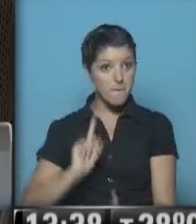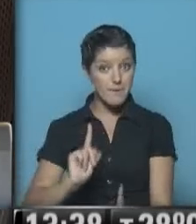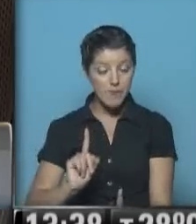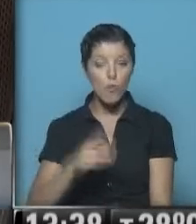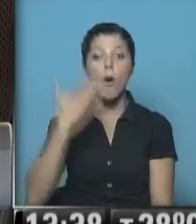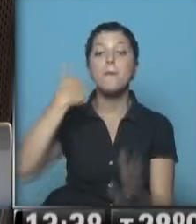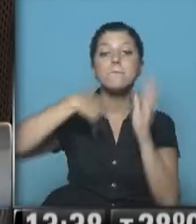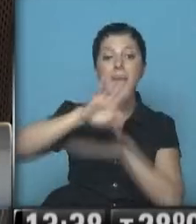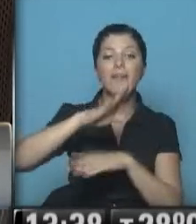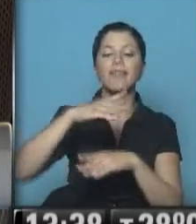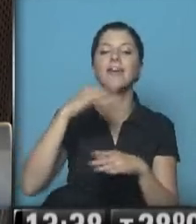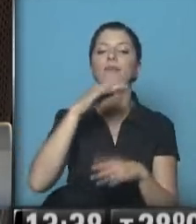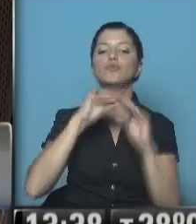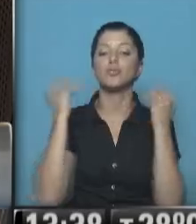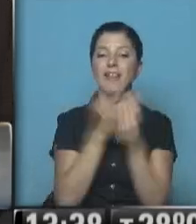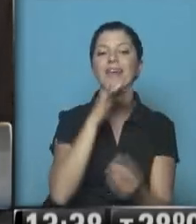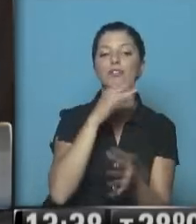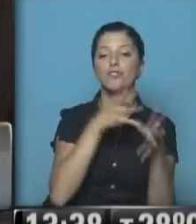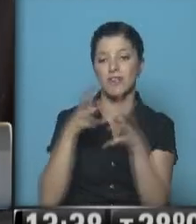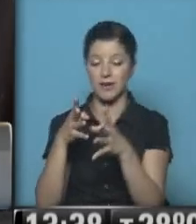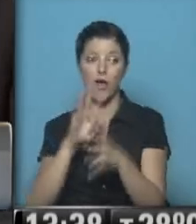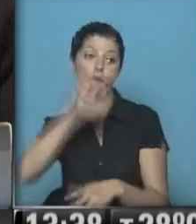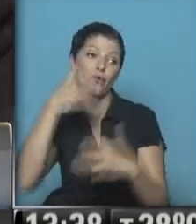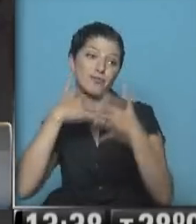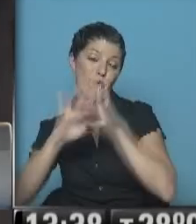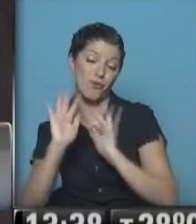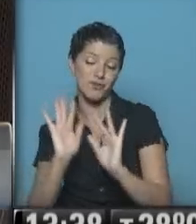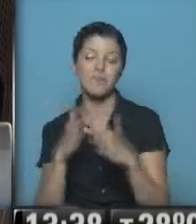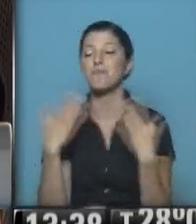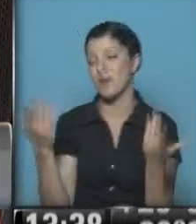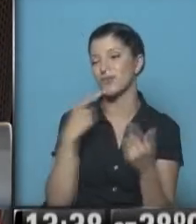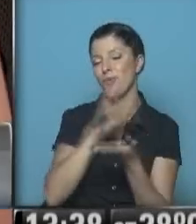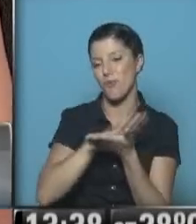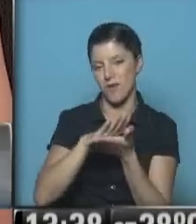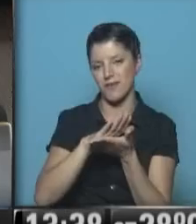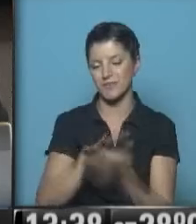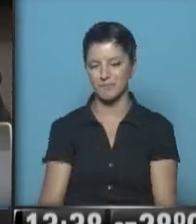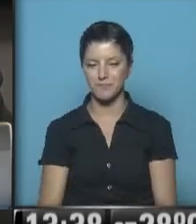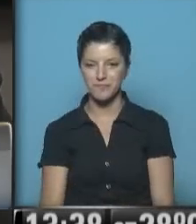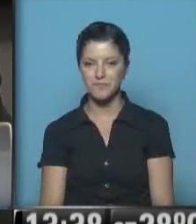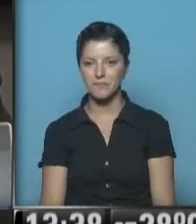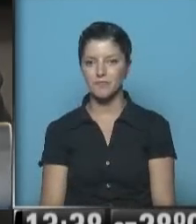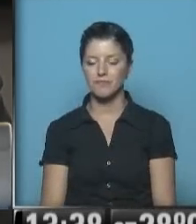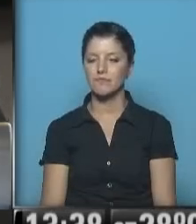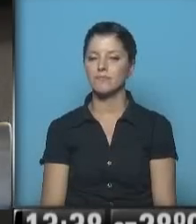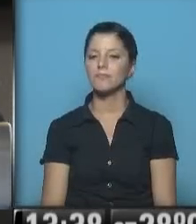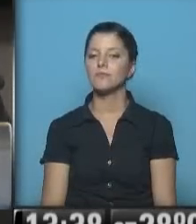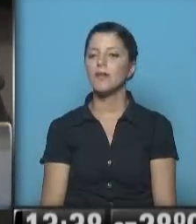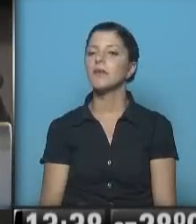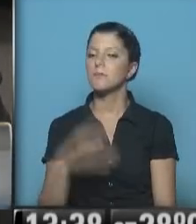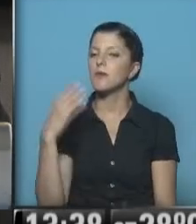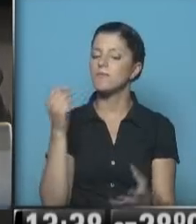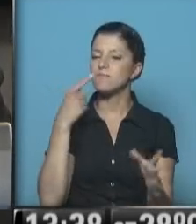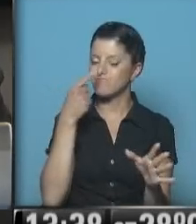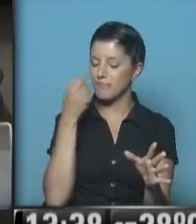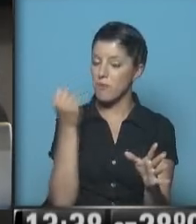de 14 guerras en el mundo, ¿no? Con otros argumentos, ¿no? Con otros argumentos, pues a las nuevas amenazas. Ahora, qué increíble cómo a veces hay algunos eventos en la